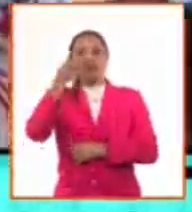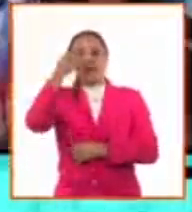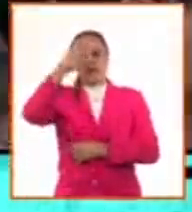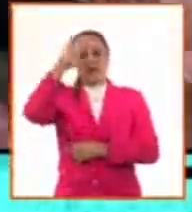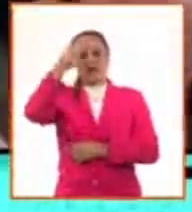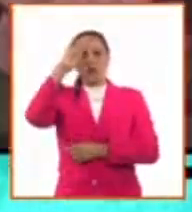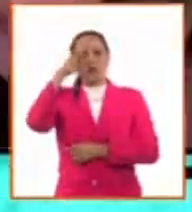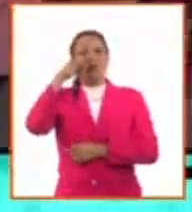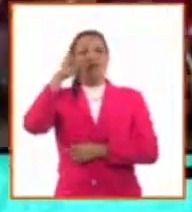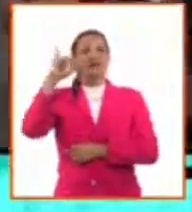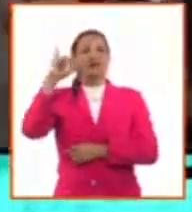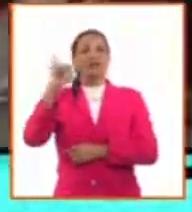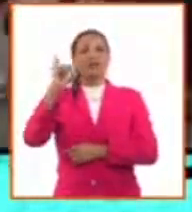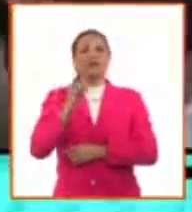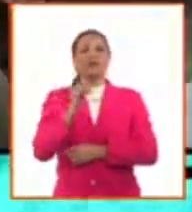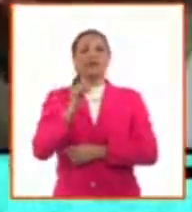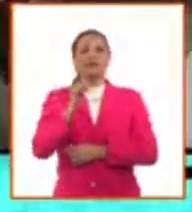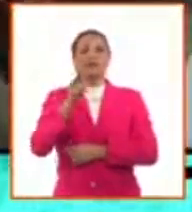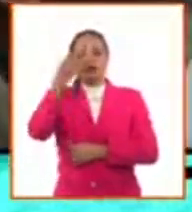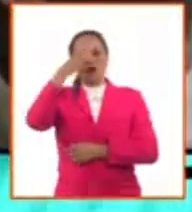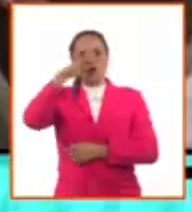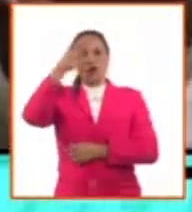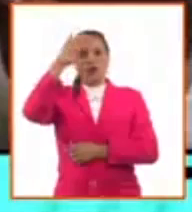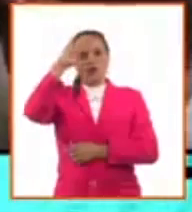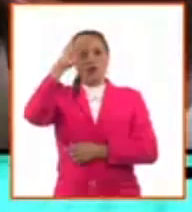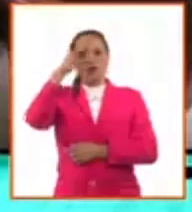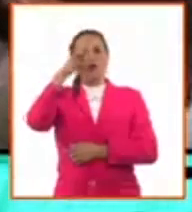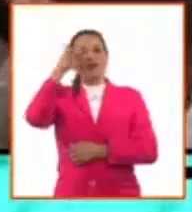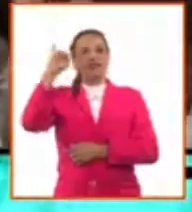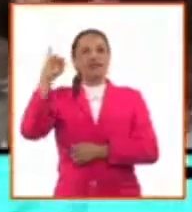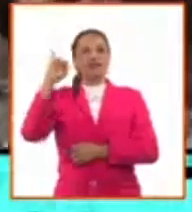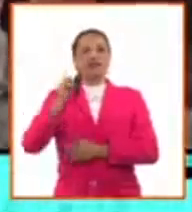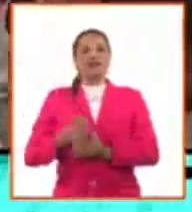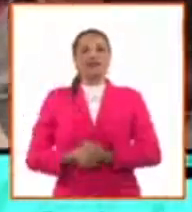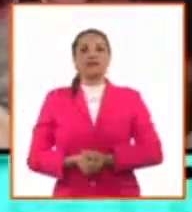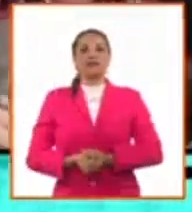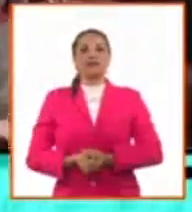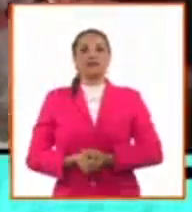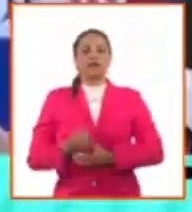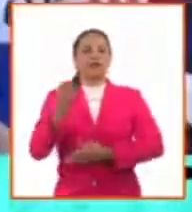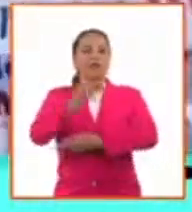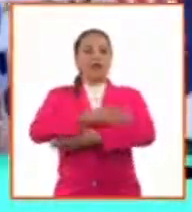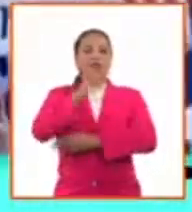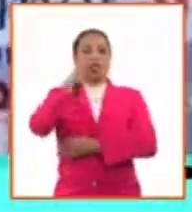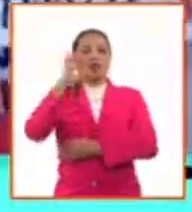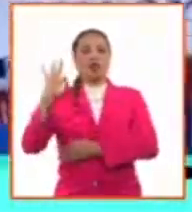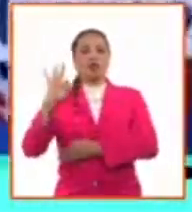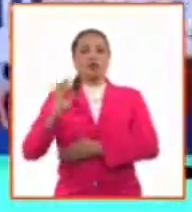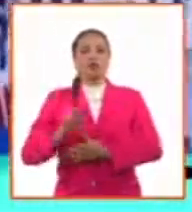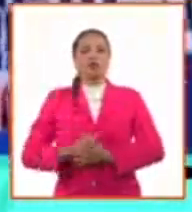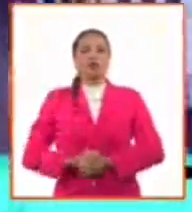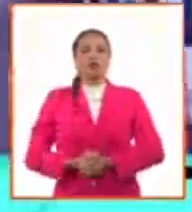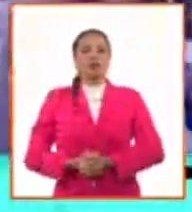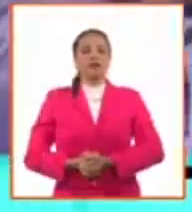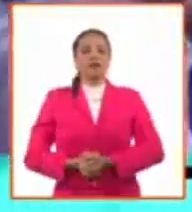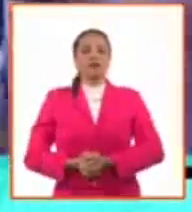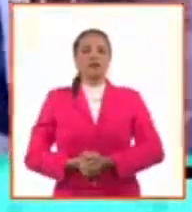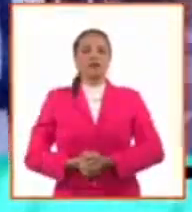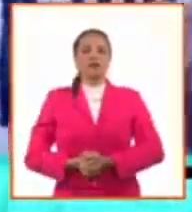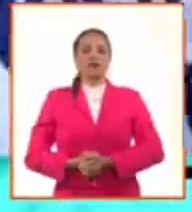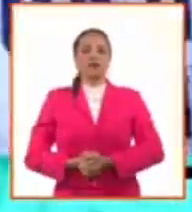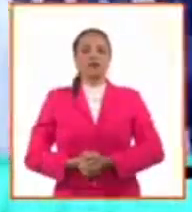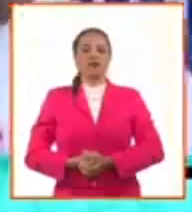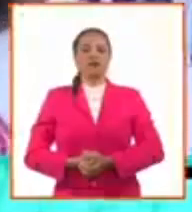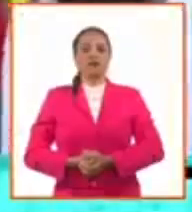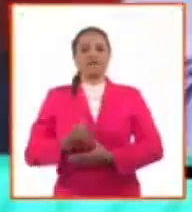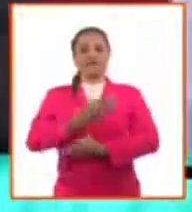¡Cuba sí! ¡Cuba sí! ¡Cuba sí! ¡Abajo el